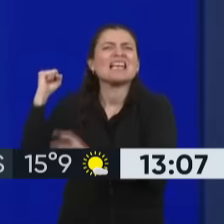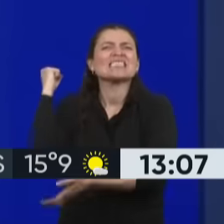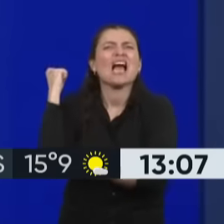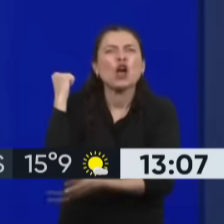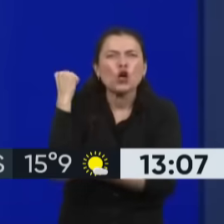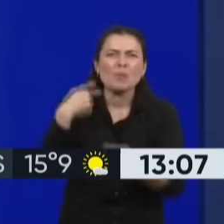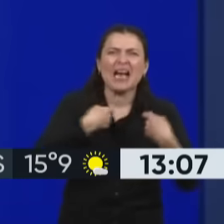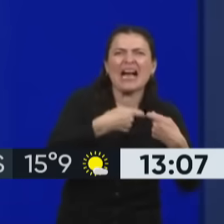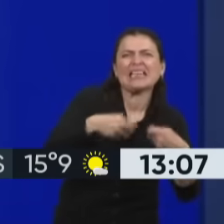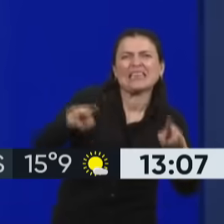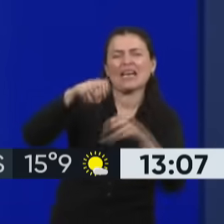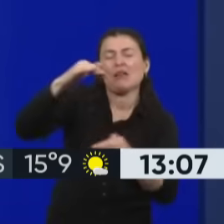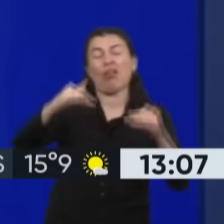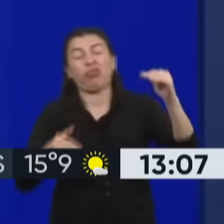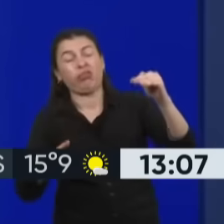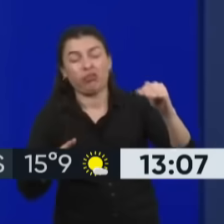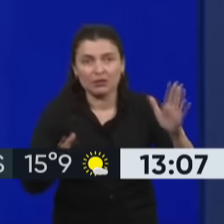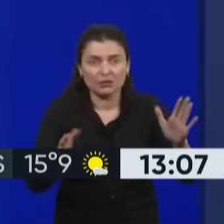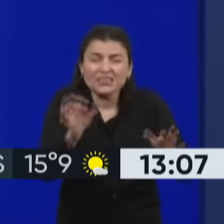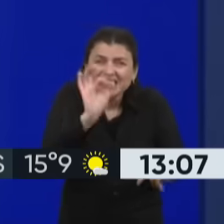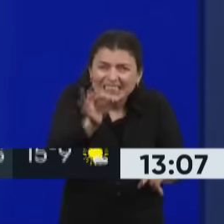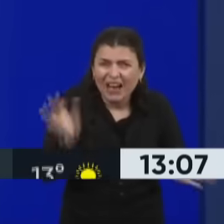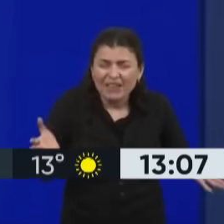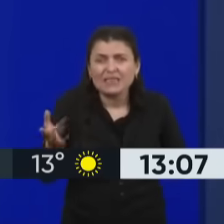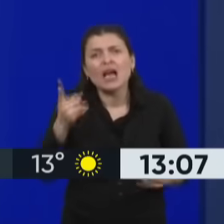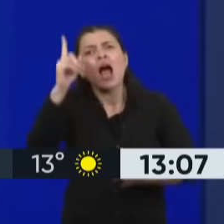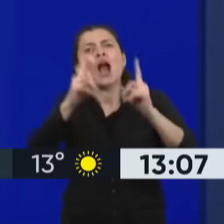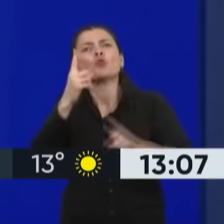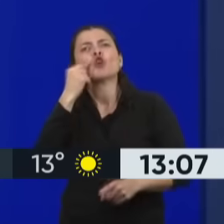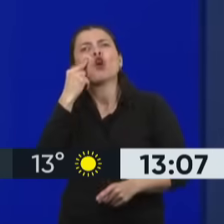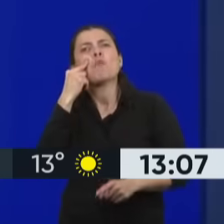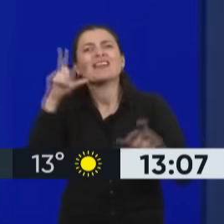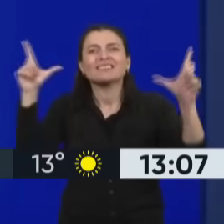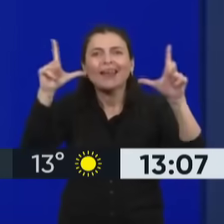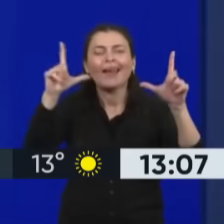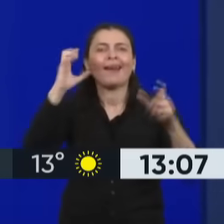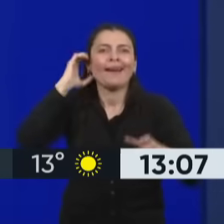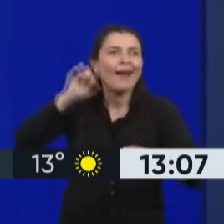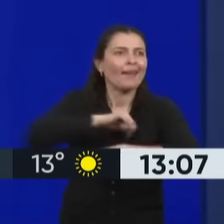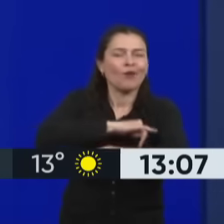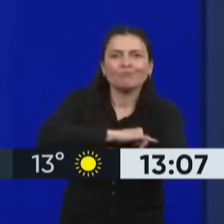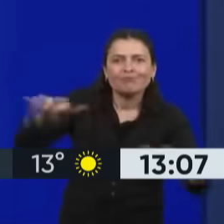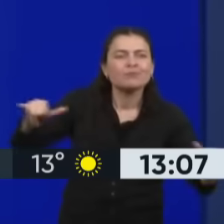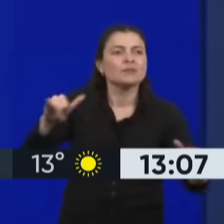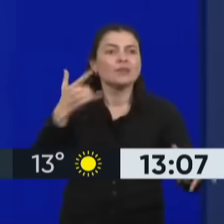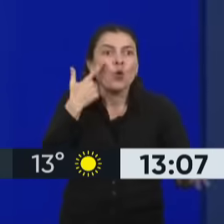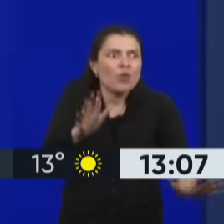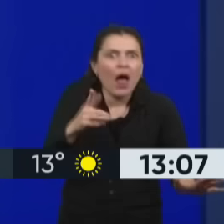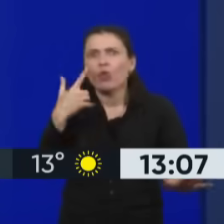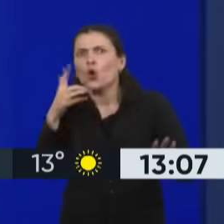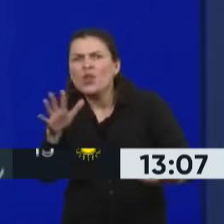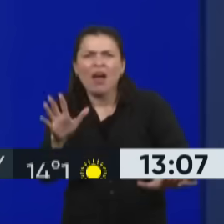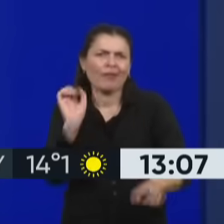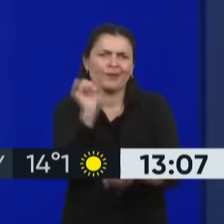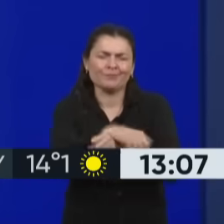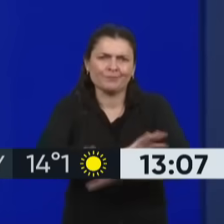los economistas atemorizándolos por la cuenta corriente, miren de qué se compone la cuenta corriente. Y si es